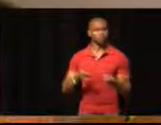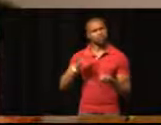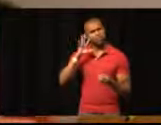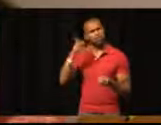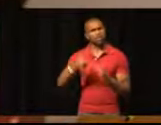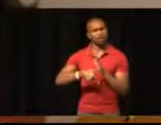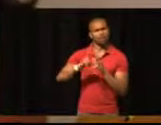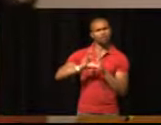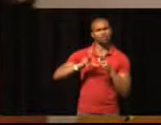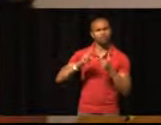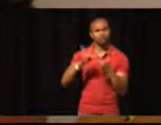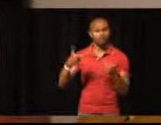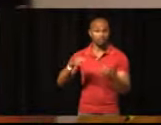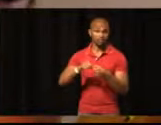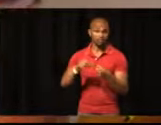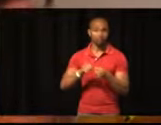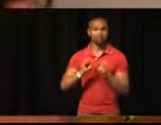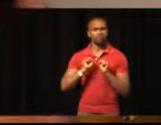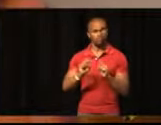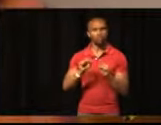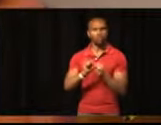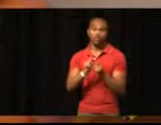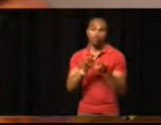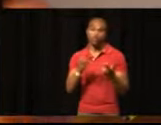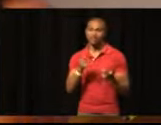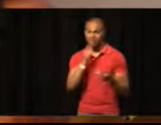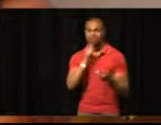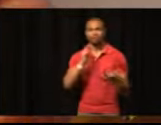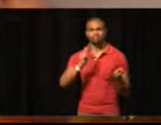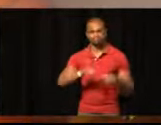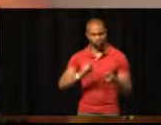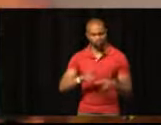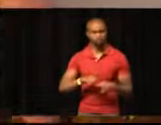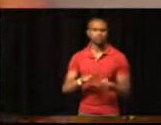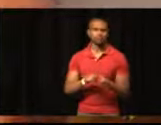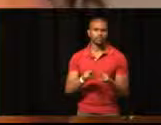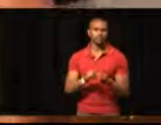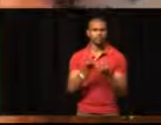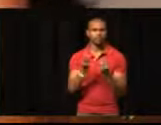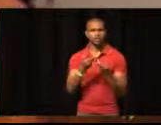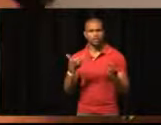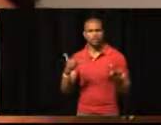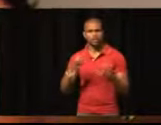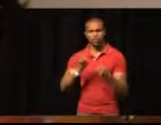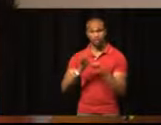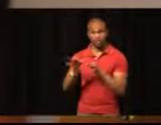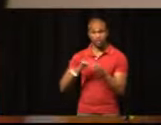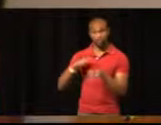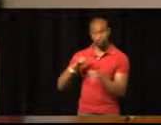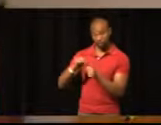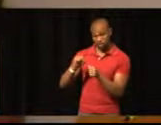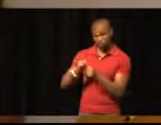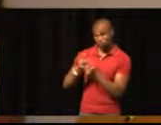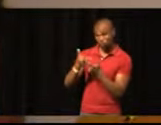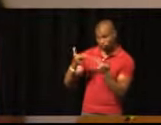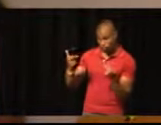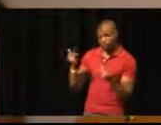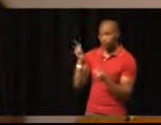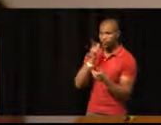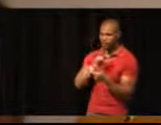Olímpicos. E incidir antes de que todo esto sea realizado. Todavía podemos hacer algunas cosas. Existen muchas